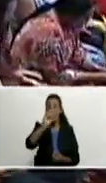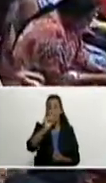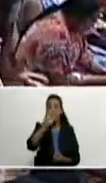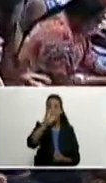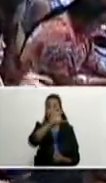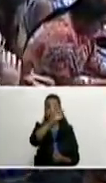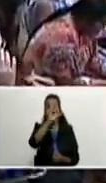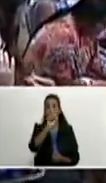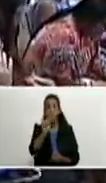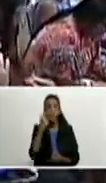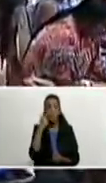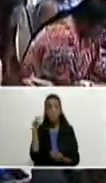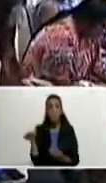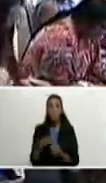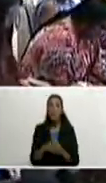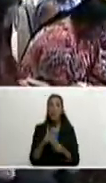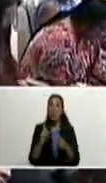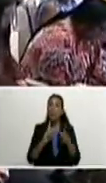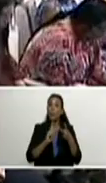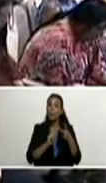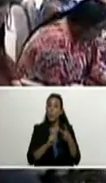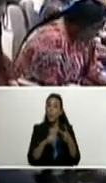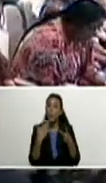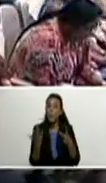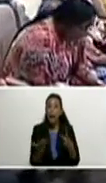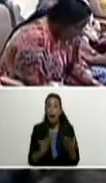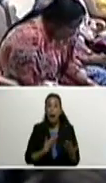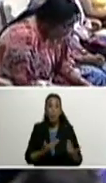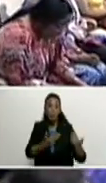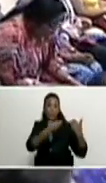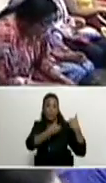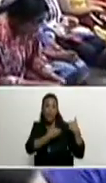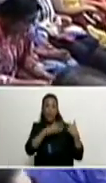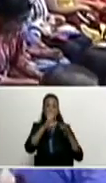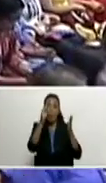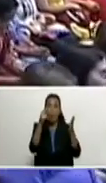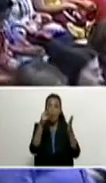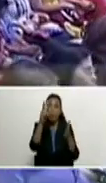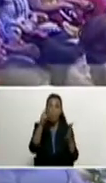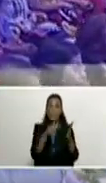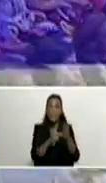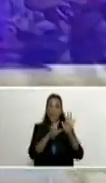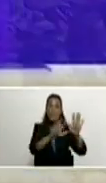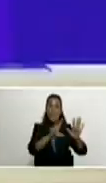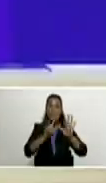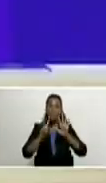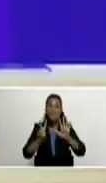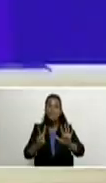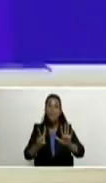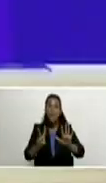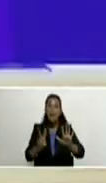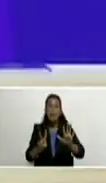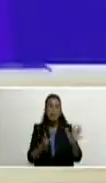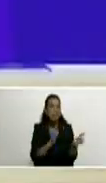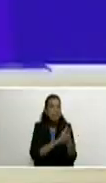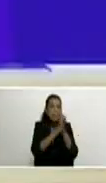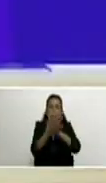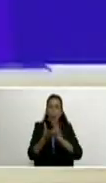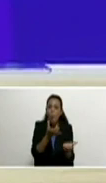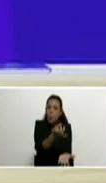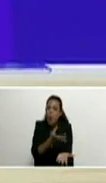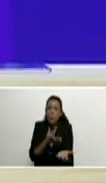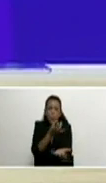Igualmente, luego me tocó a mí en el 2017, una vez que salimos de las guarimbas y triunfamos